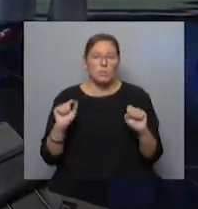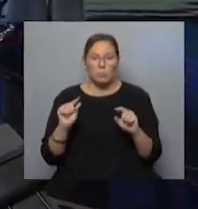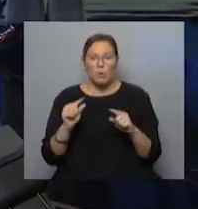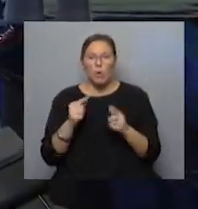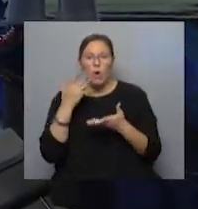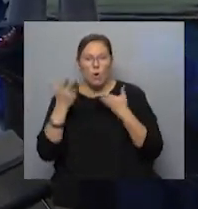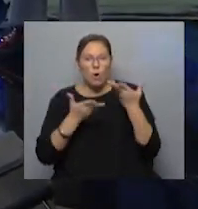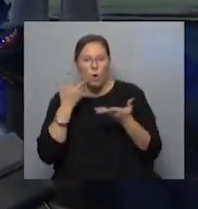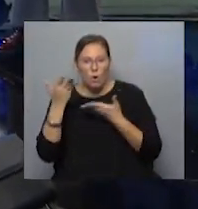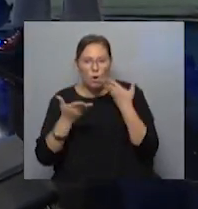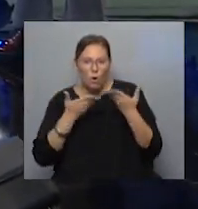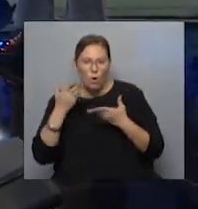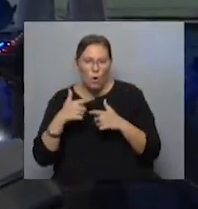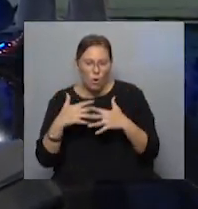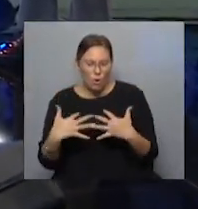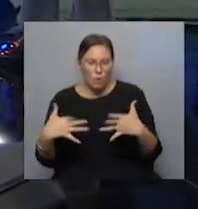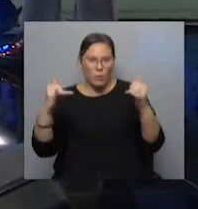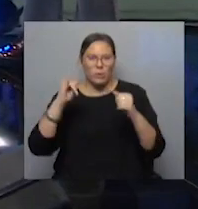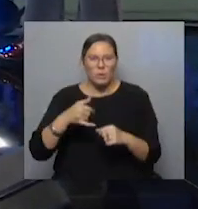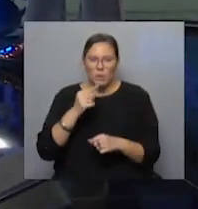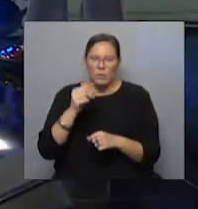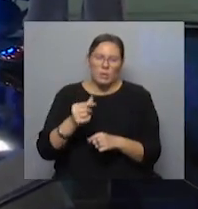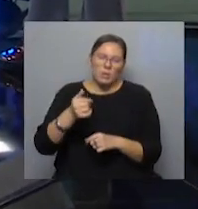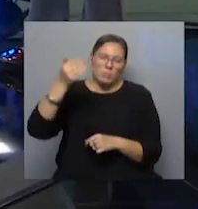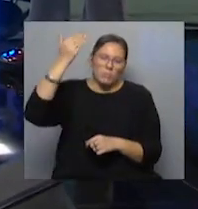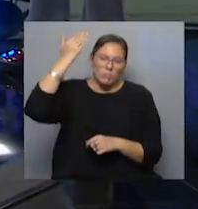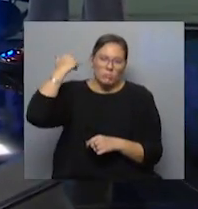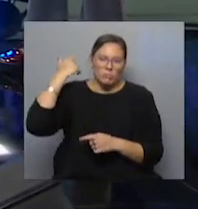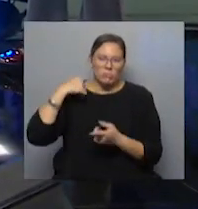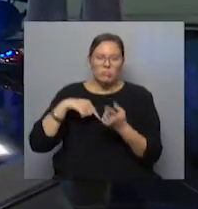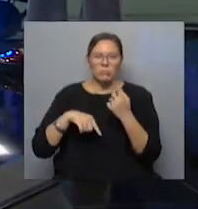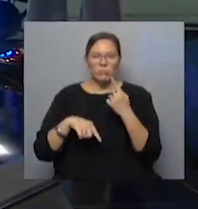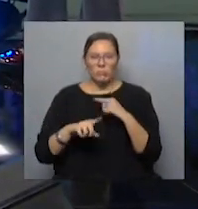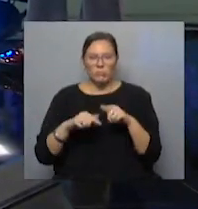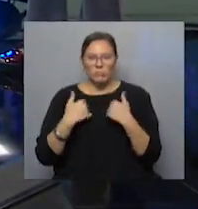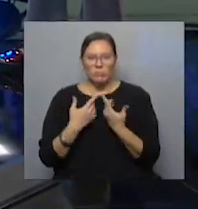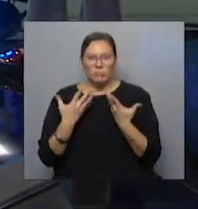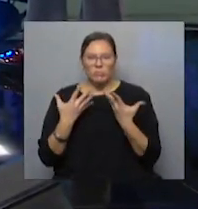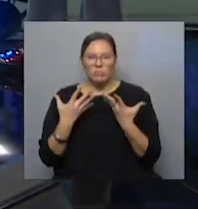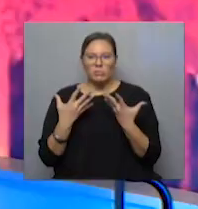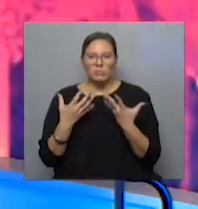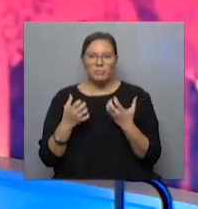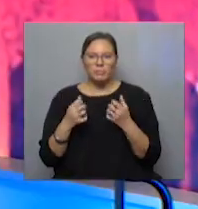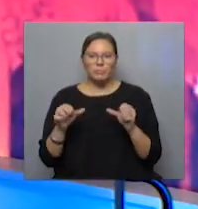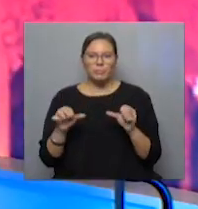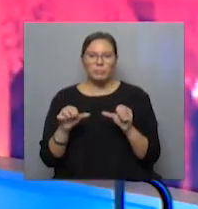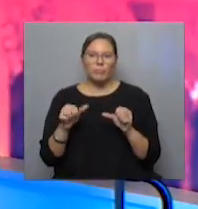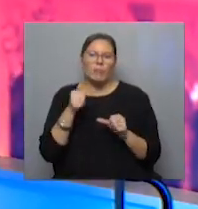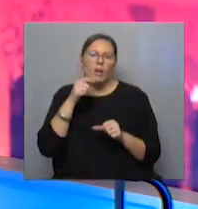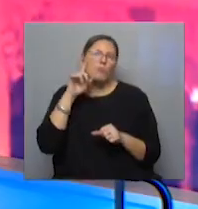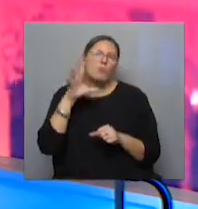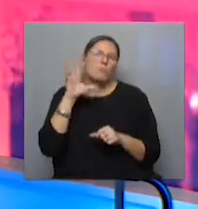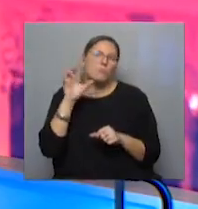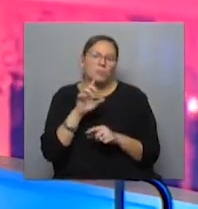concierto tiene que ver con una cuestión retrospectiva, si quiere. Pero en realidad nosotros nos planteamos hacer más que un ejercicio nostálgico,